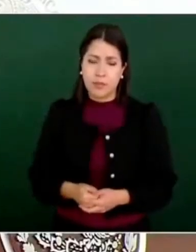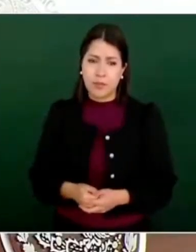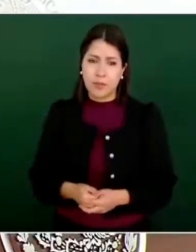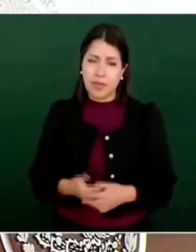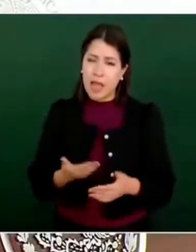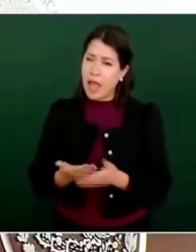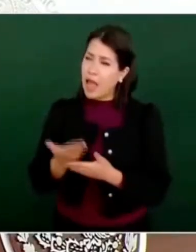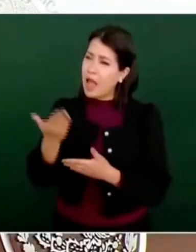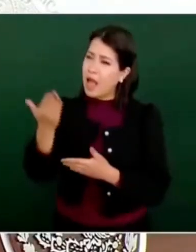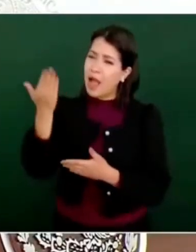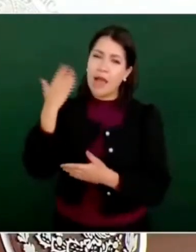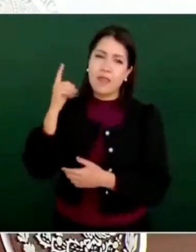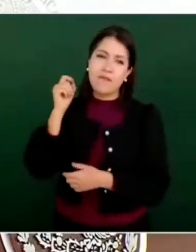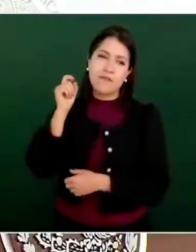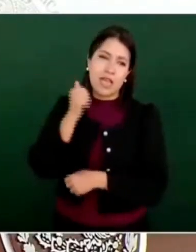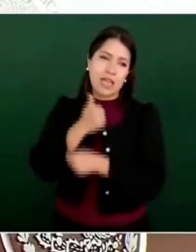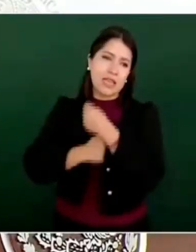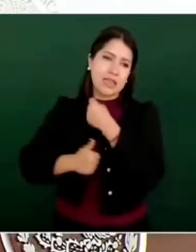20 años antes,